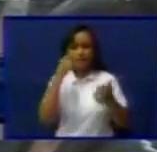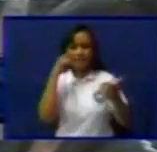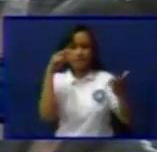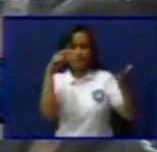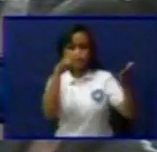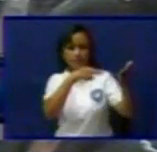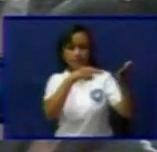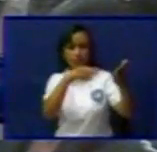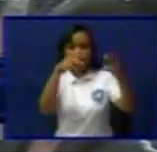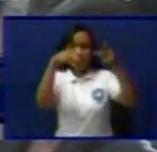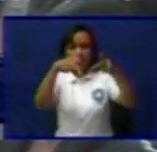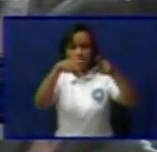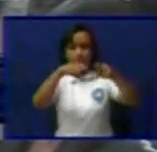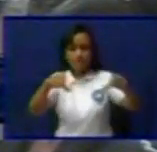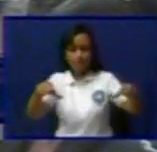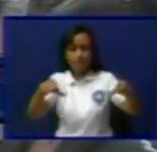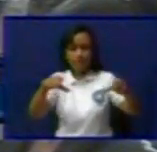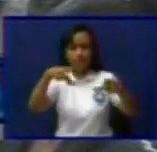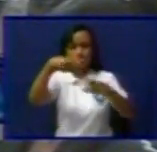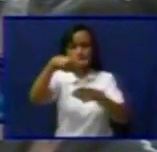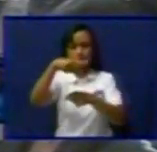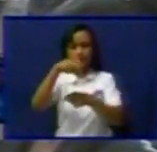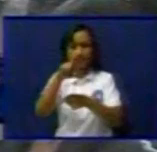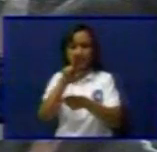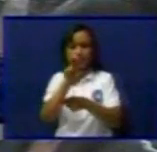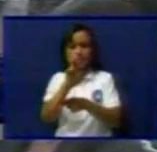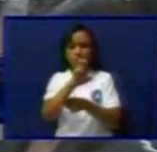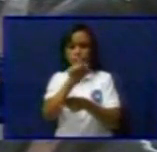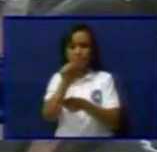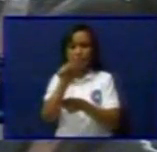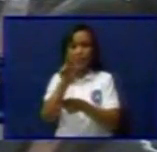Aquí vemos el plan del puerto.